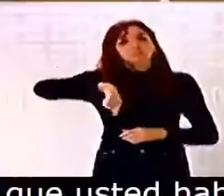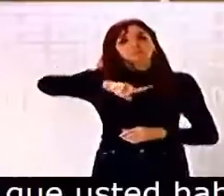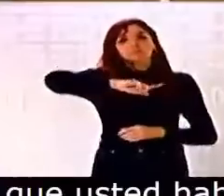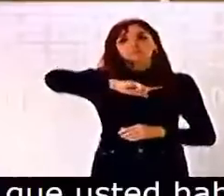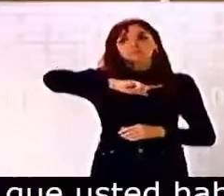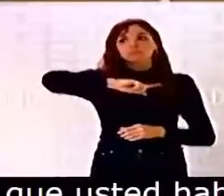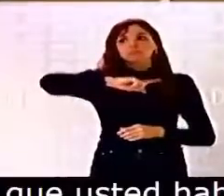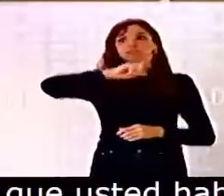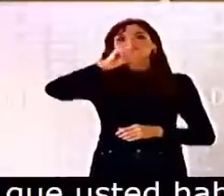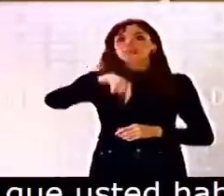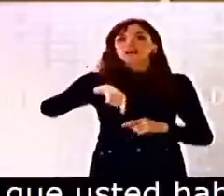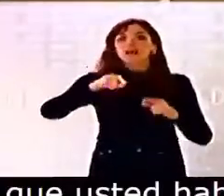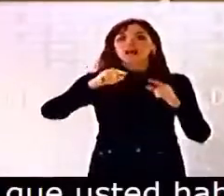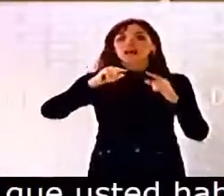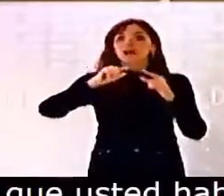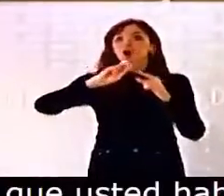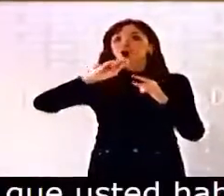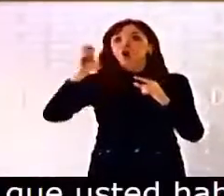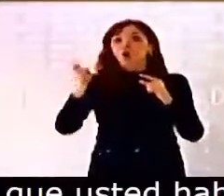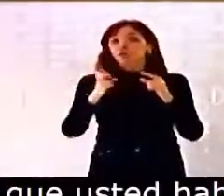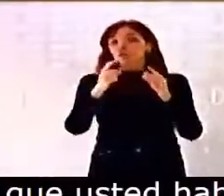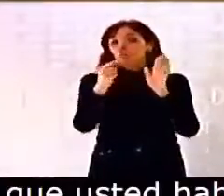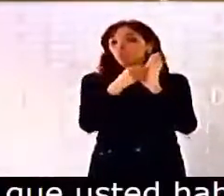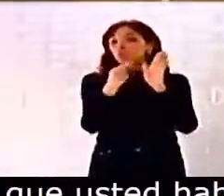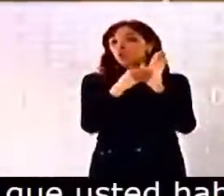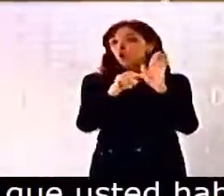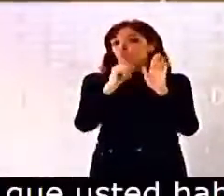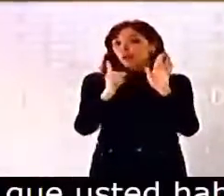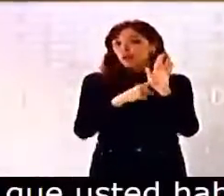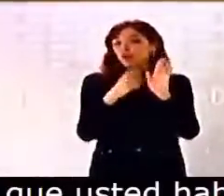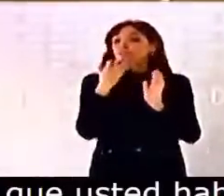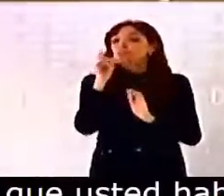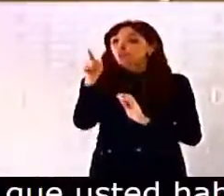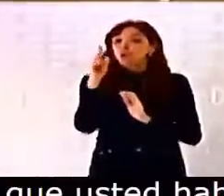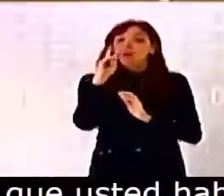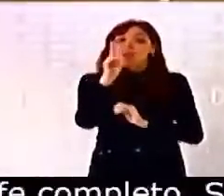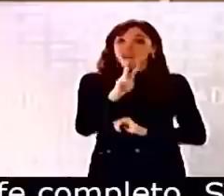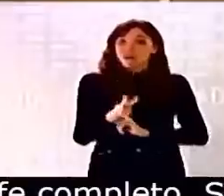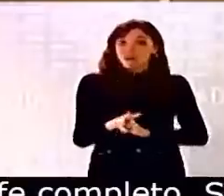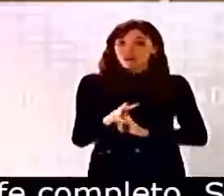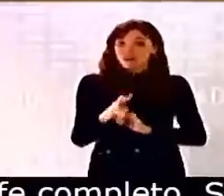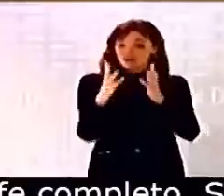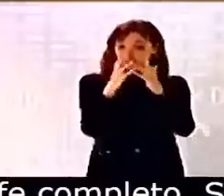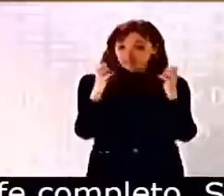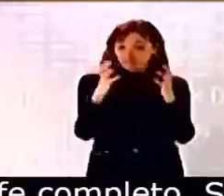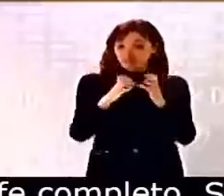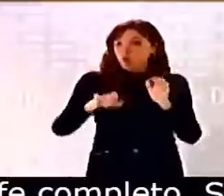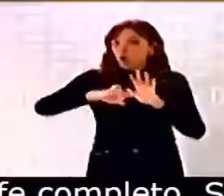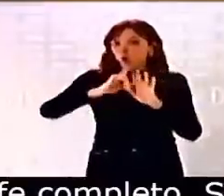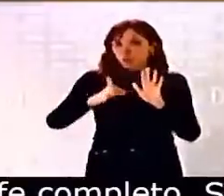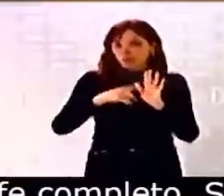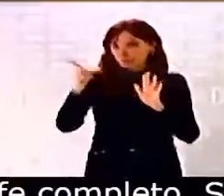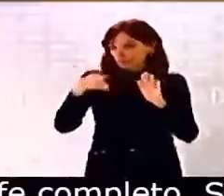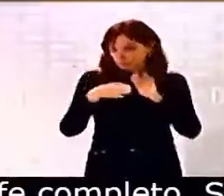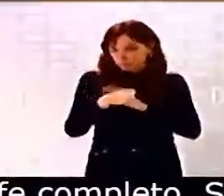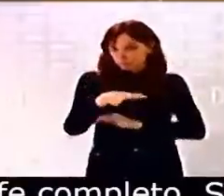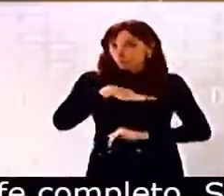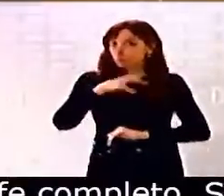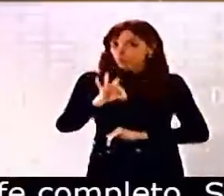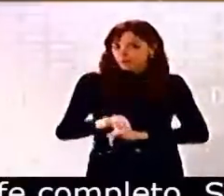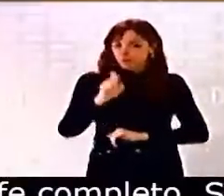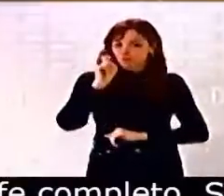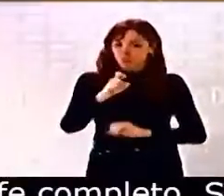en el epígrafe completo. Si se lee usted el 2.1 completo, ya que tiene usted acceso